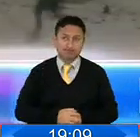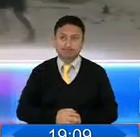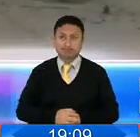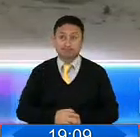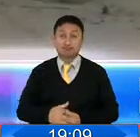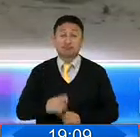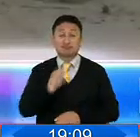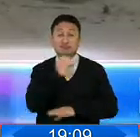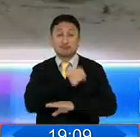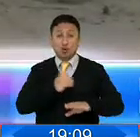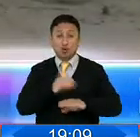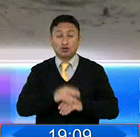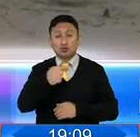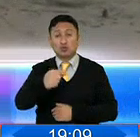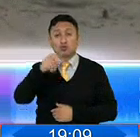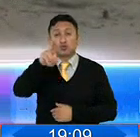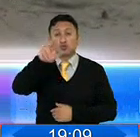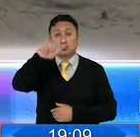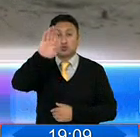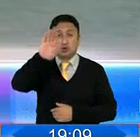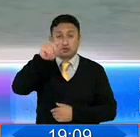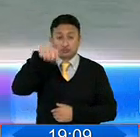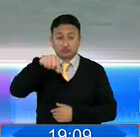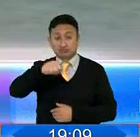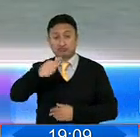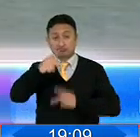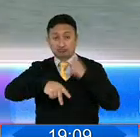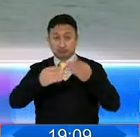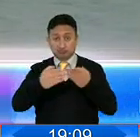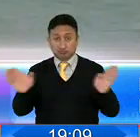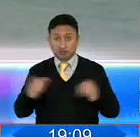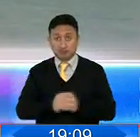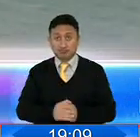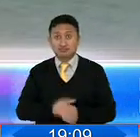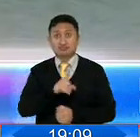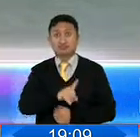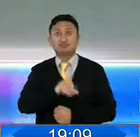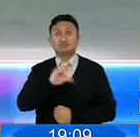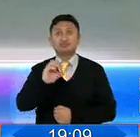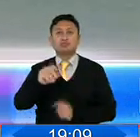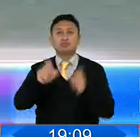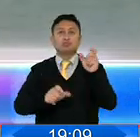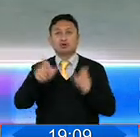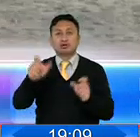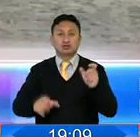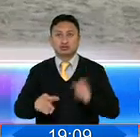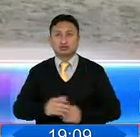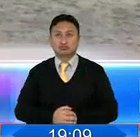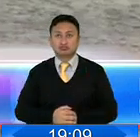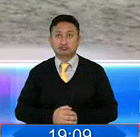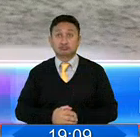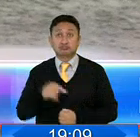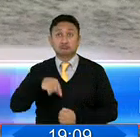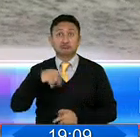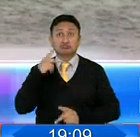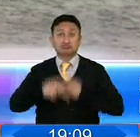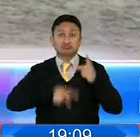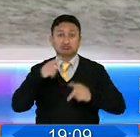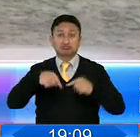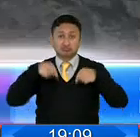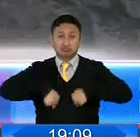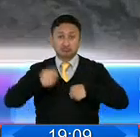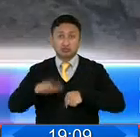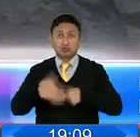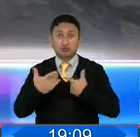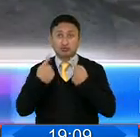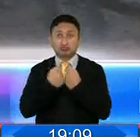provincia del Oro, la playa El Guabo, otra de las autorizadas, recibió a 100 personas durante el fin de semana. En estas playas se implementó la